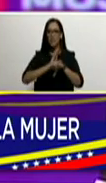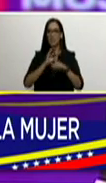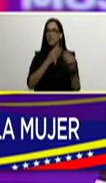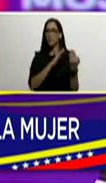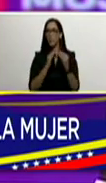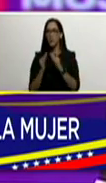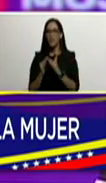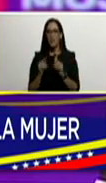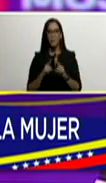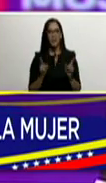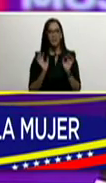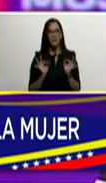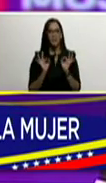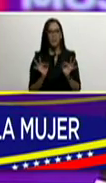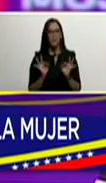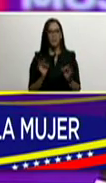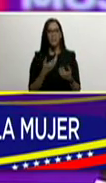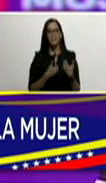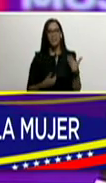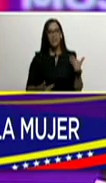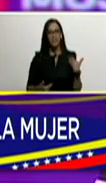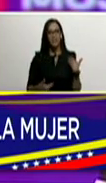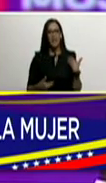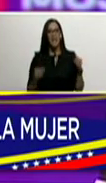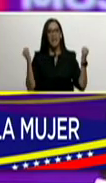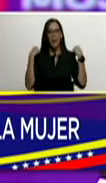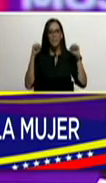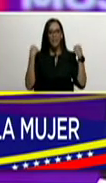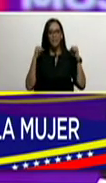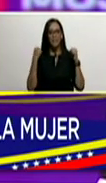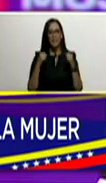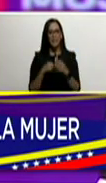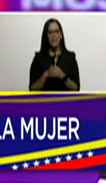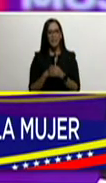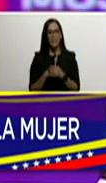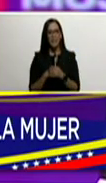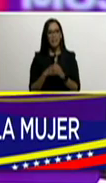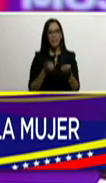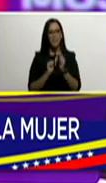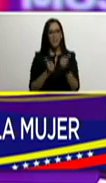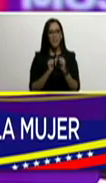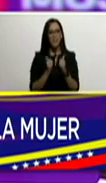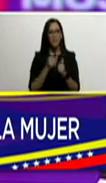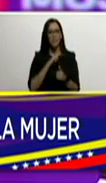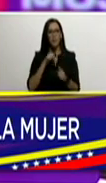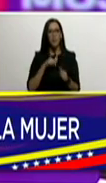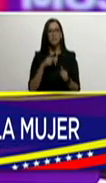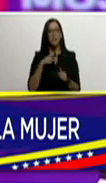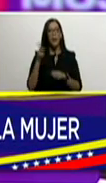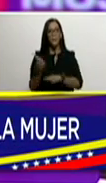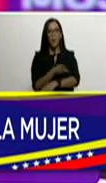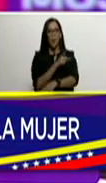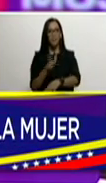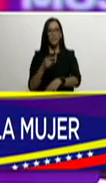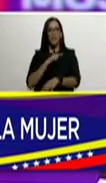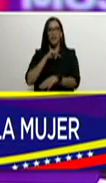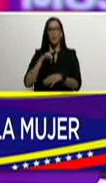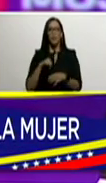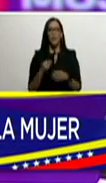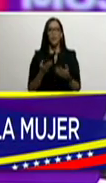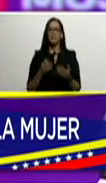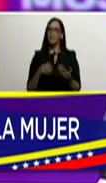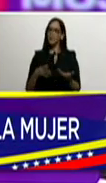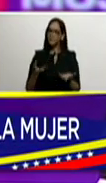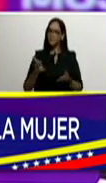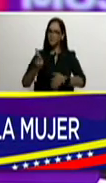comunidades, pero sobre todo, presidente, es la práctica del deporte, es nuestra poesía, es nuestra literatura, es